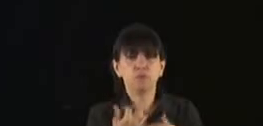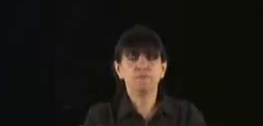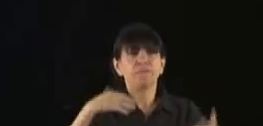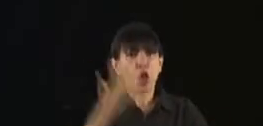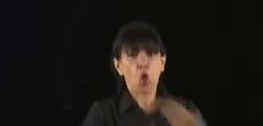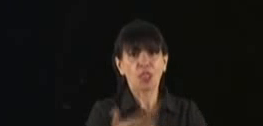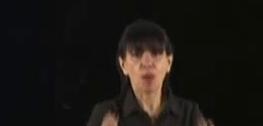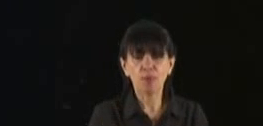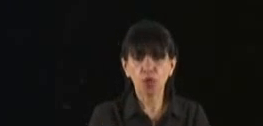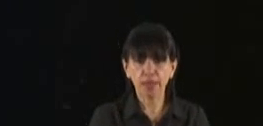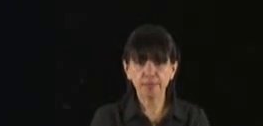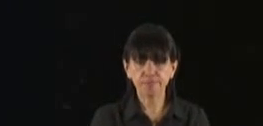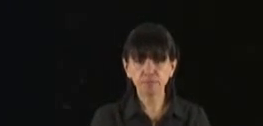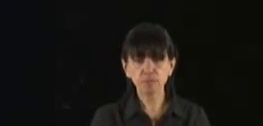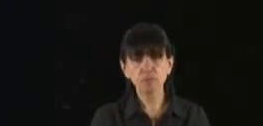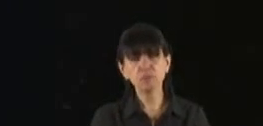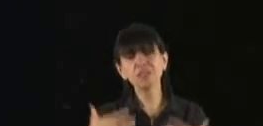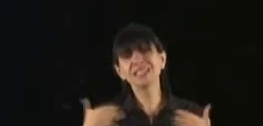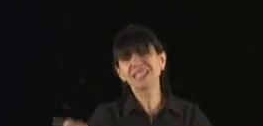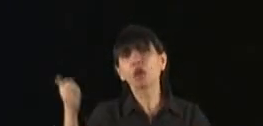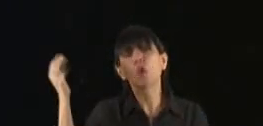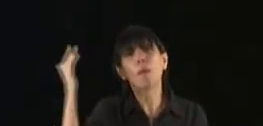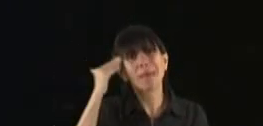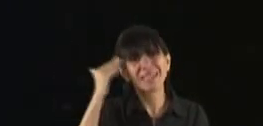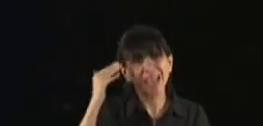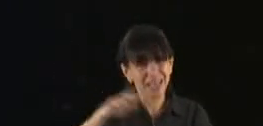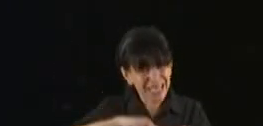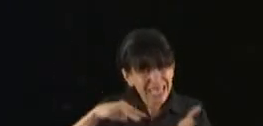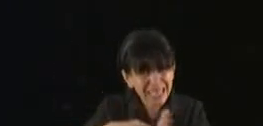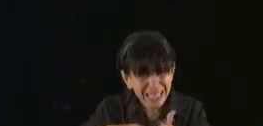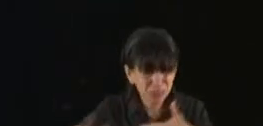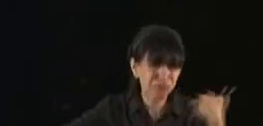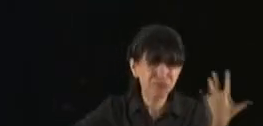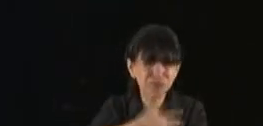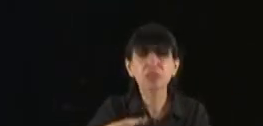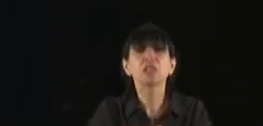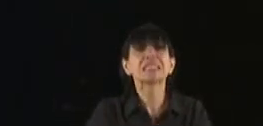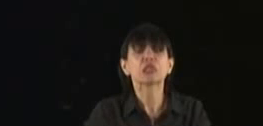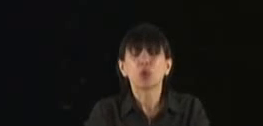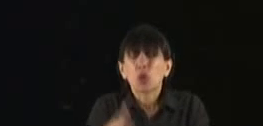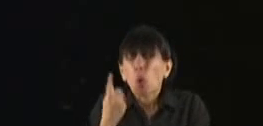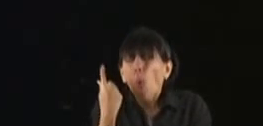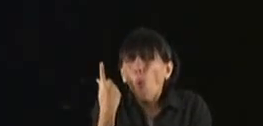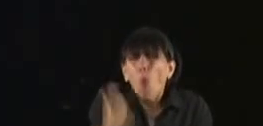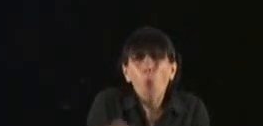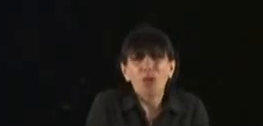En verdad, la crisis de la salud mental está atravesando un momento único,